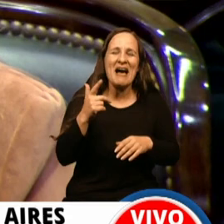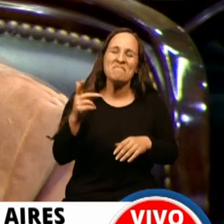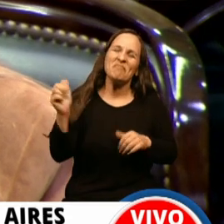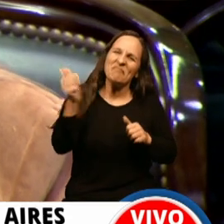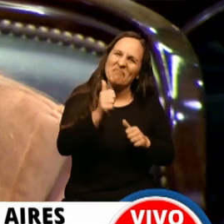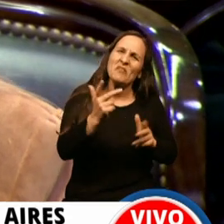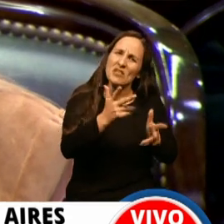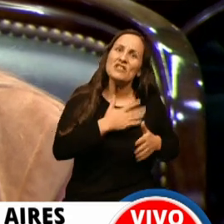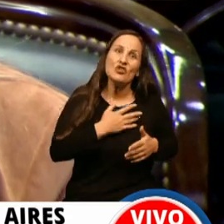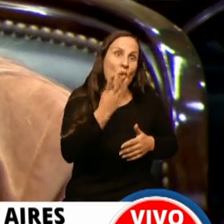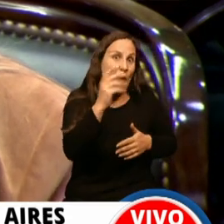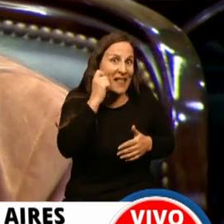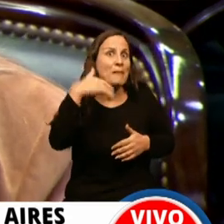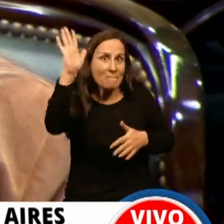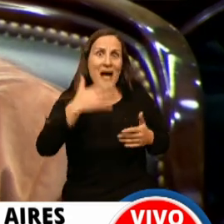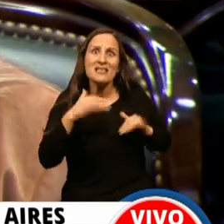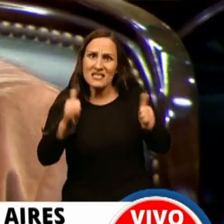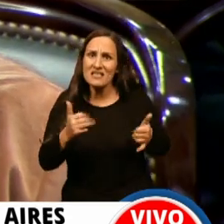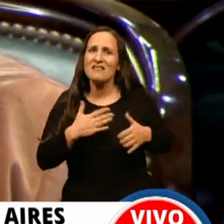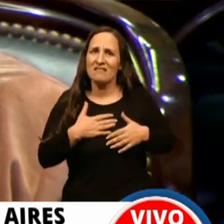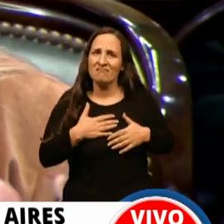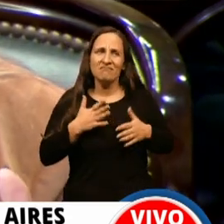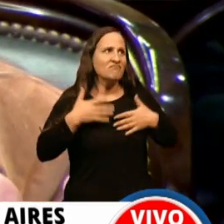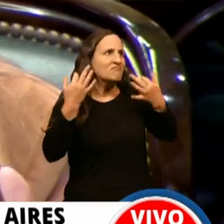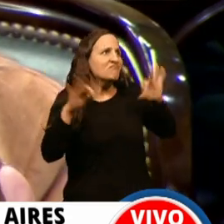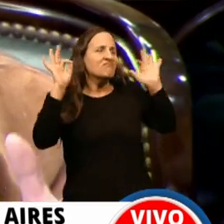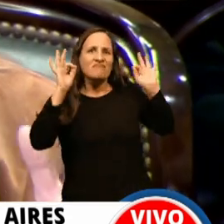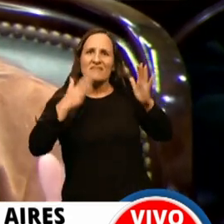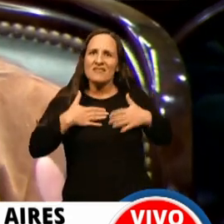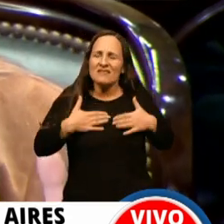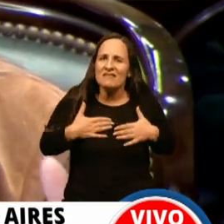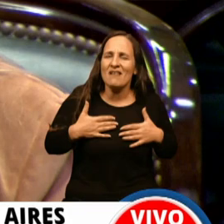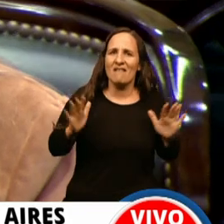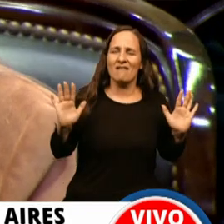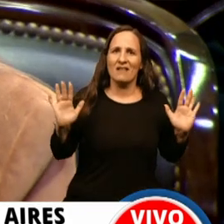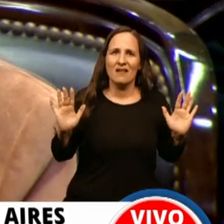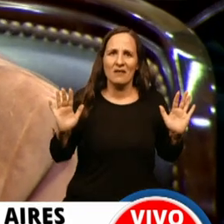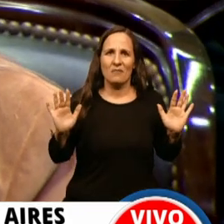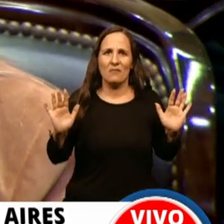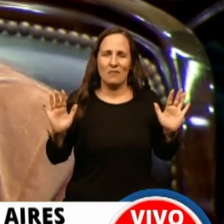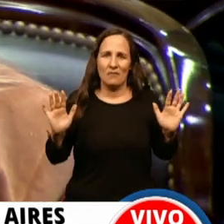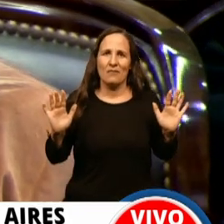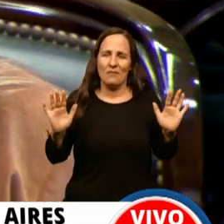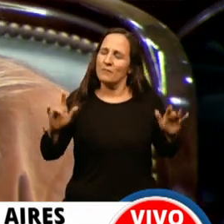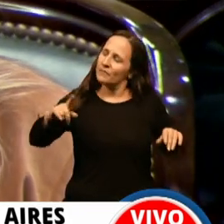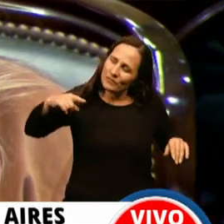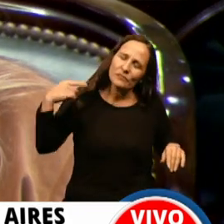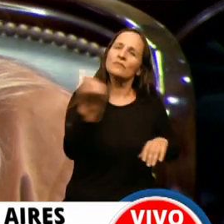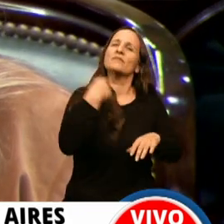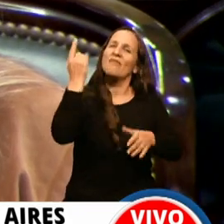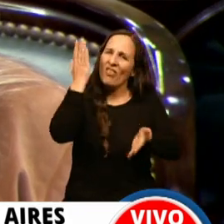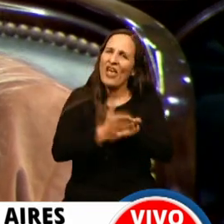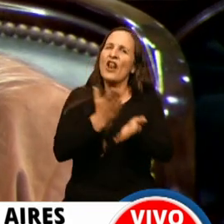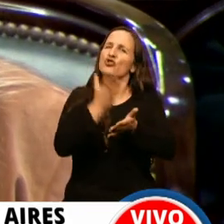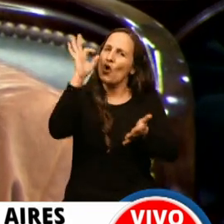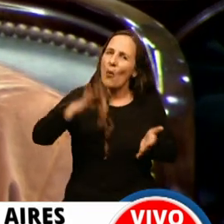supere esa edad soy sobreviviente todos todos todos tenemos derecho a la vida digna